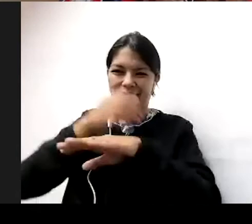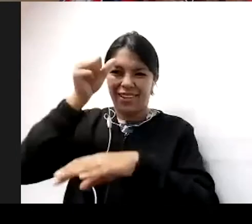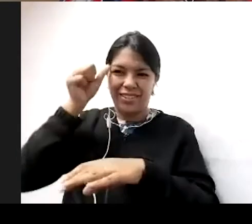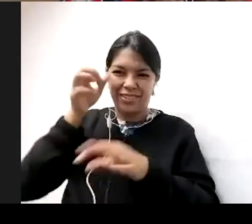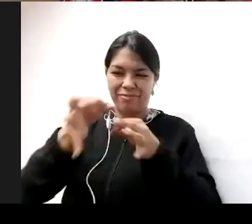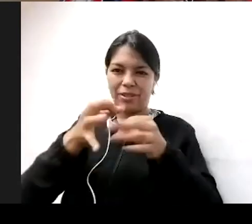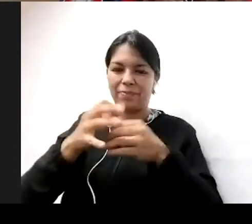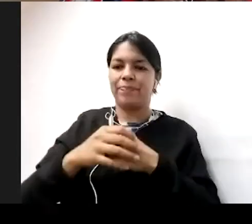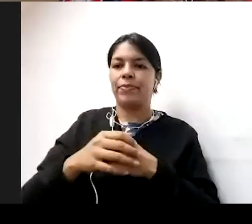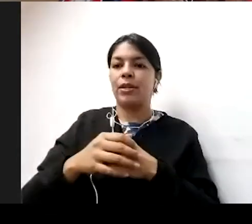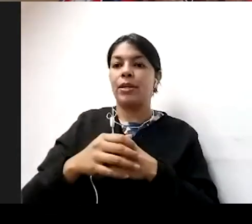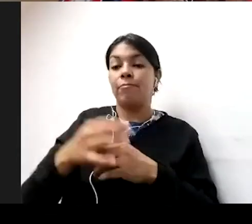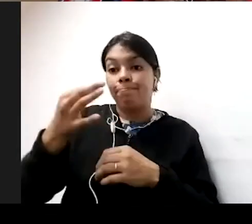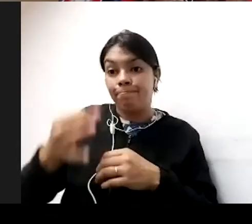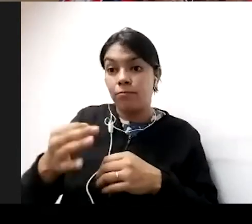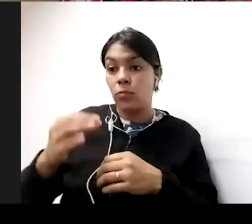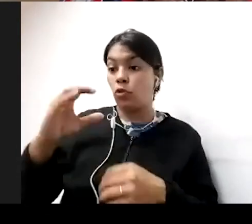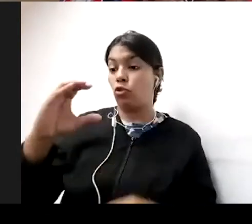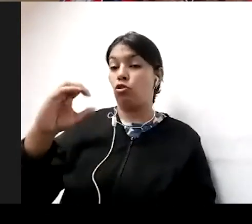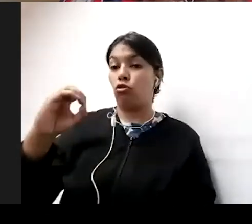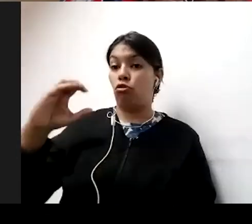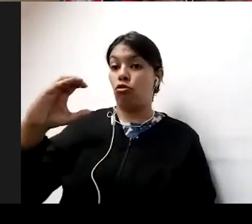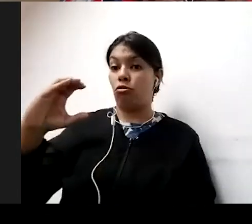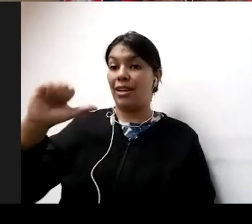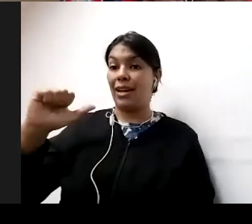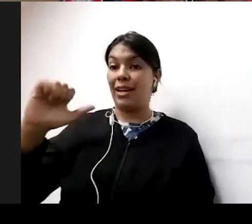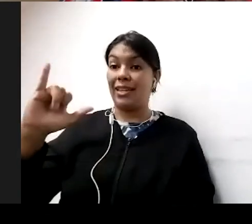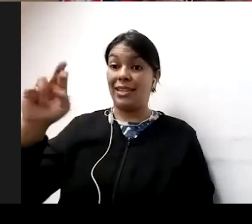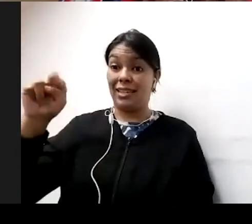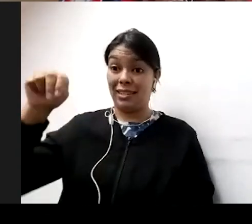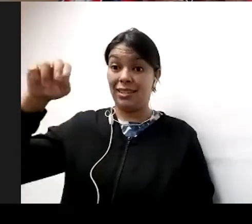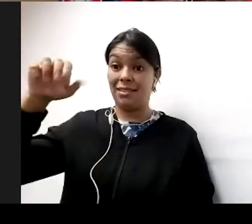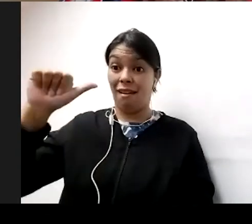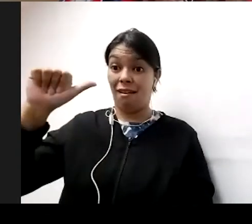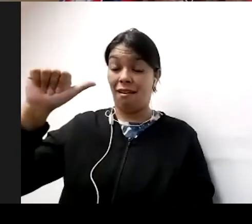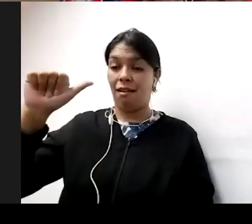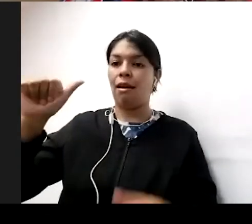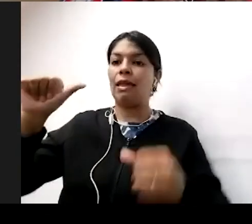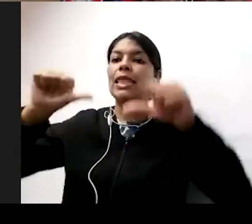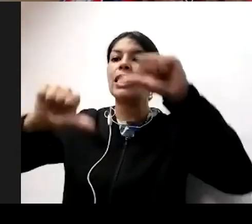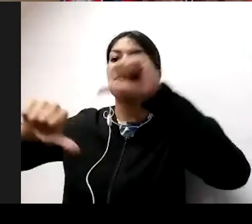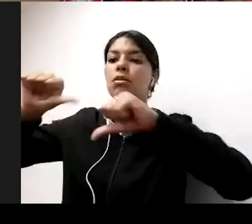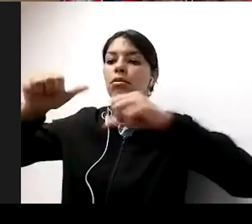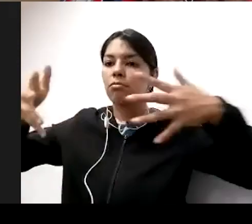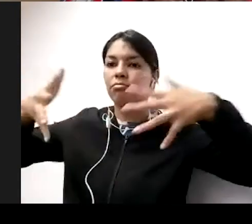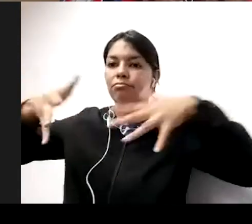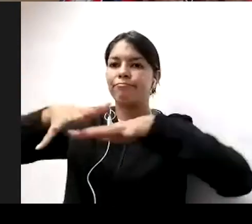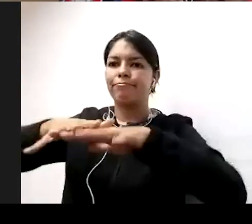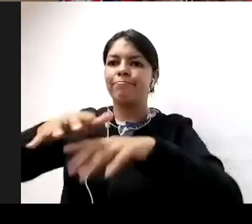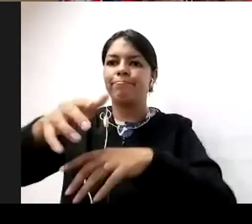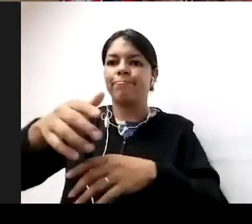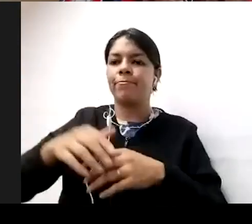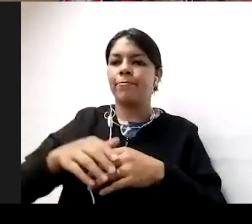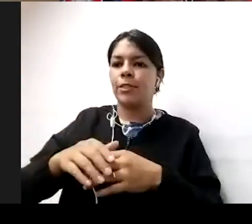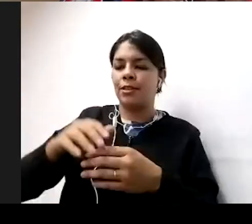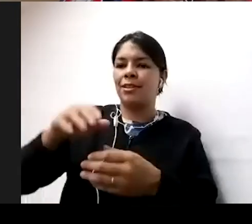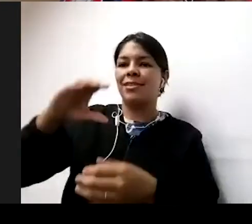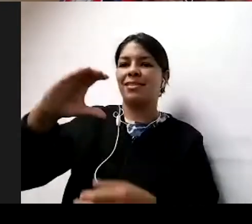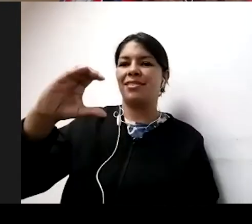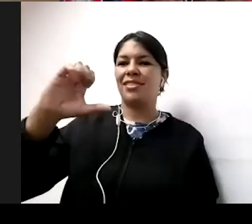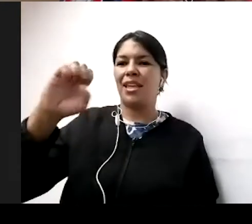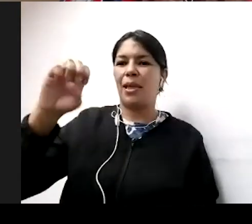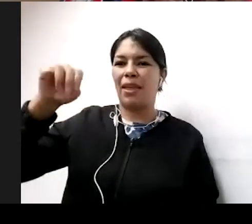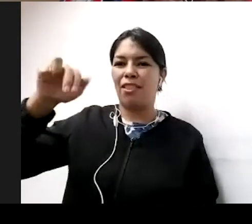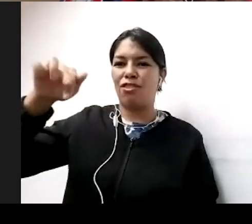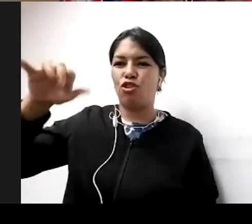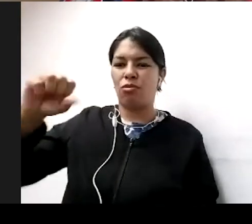la cocaína se mezclan varios productos químicos. Entre estos están el cemento, la cal, la gasolina,